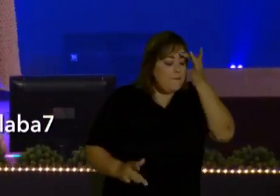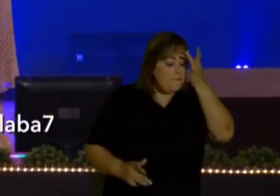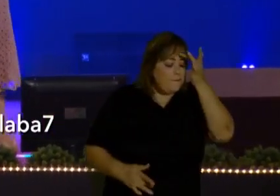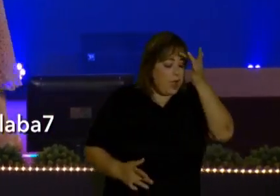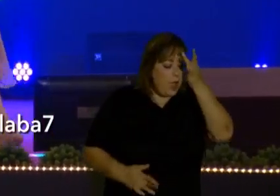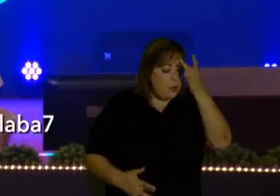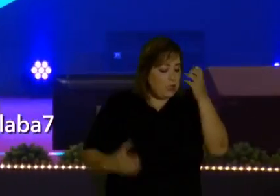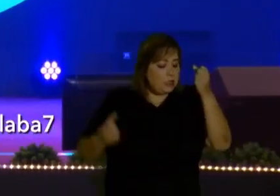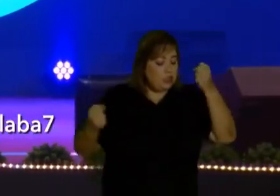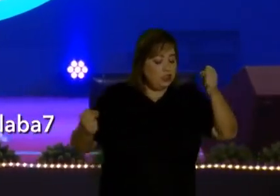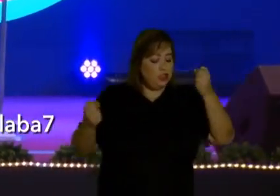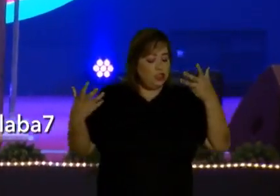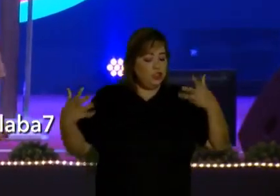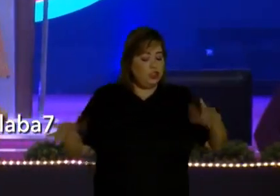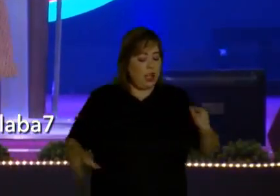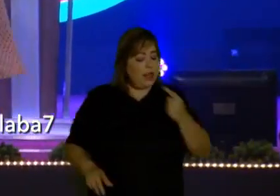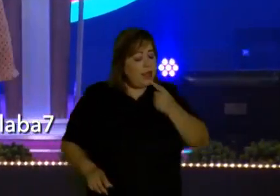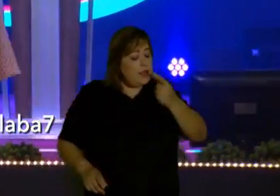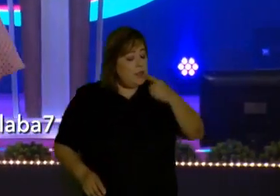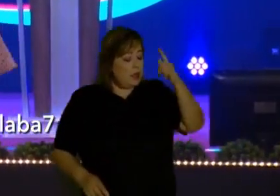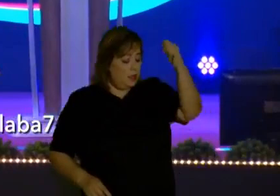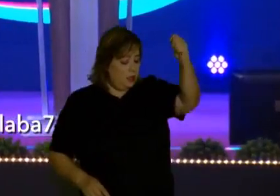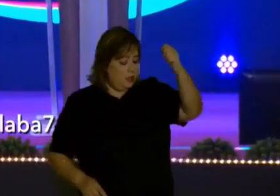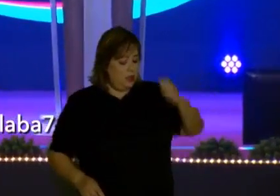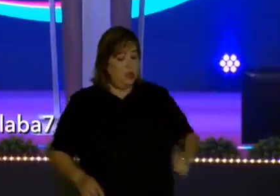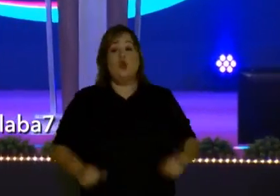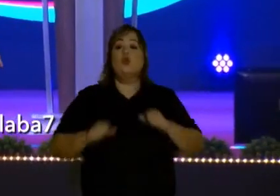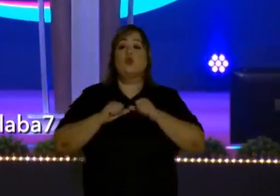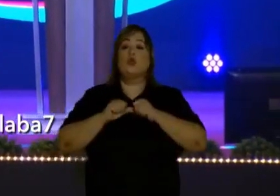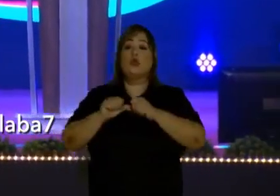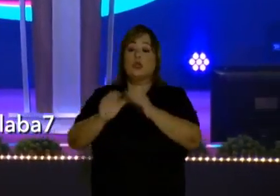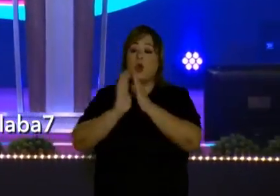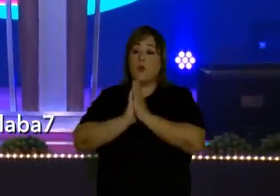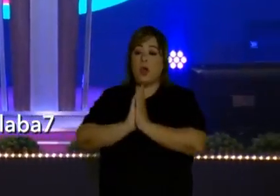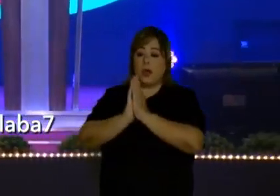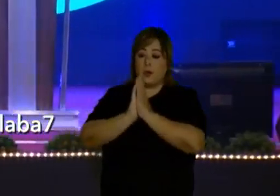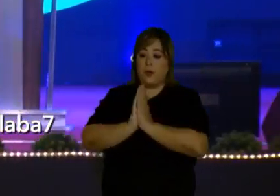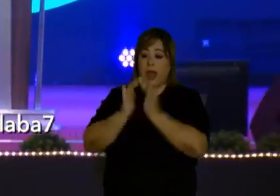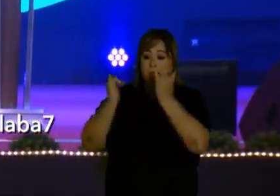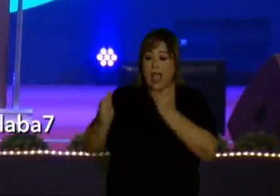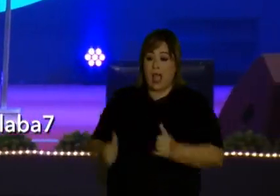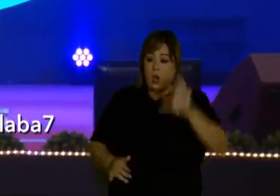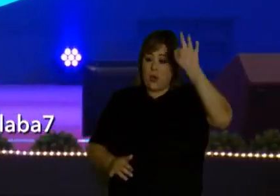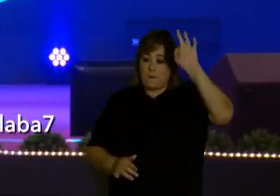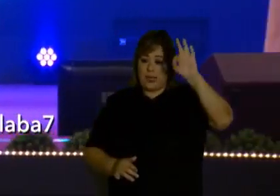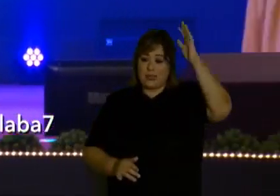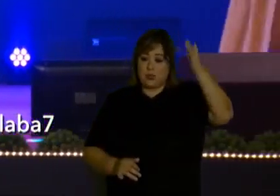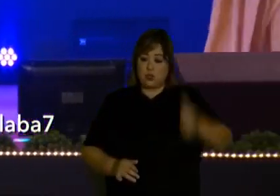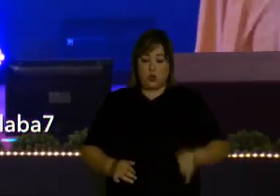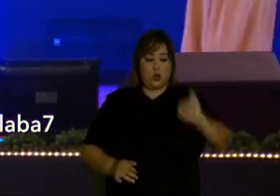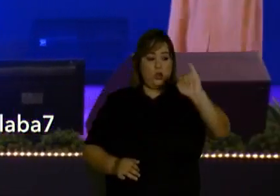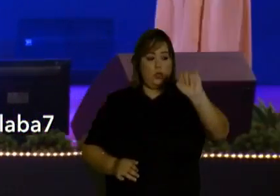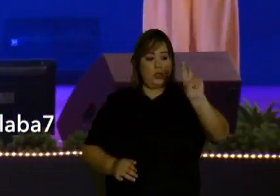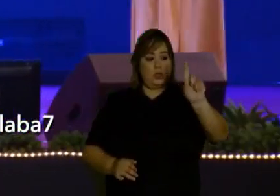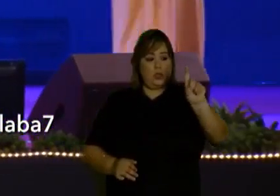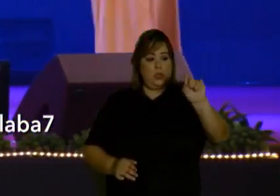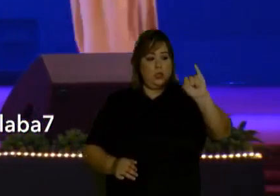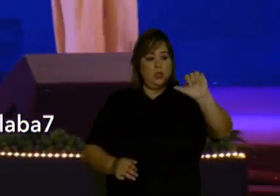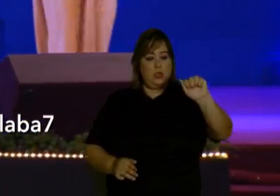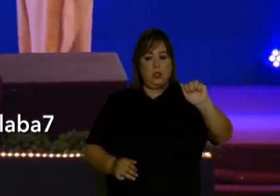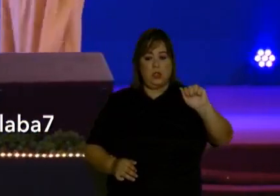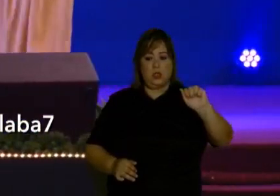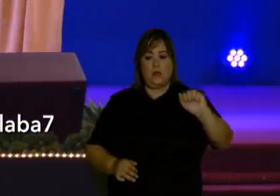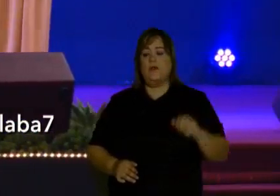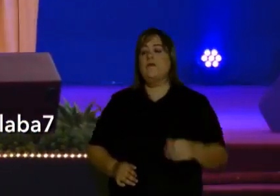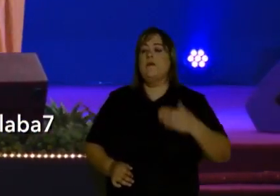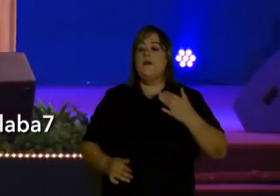dan testimonio de la sanidad. Y seguimos orando. Adelante, pastora Itzia. Vamos, extiendan sus manos hacia